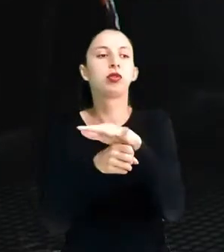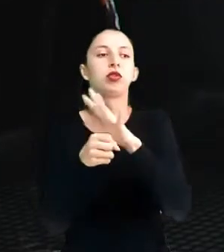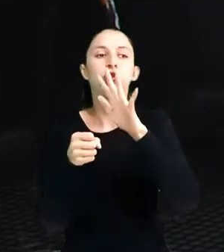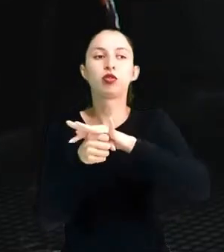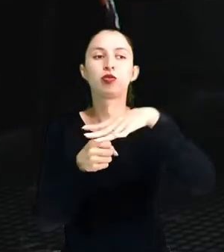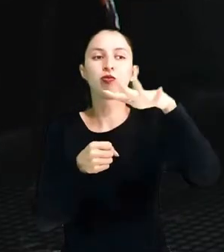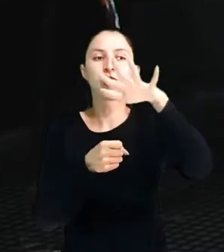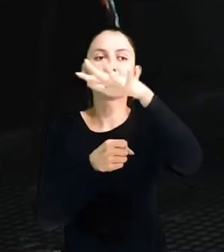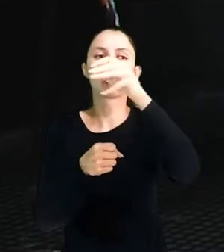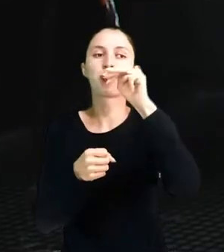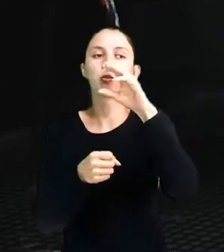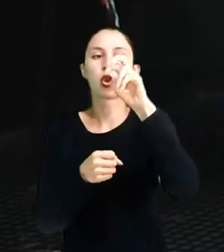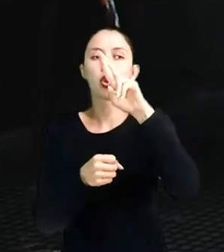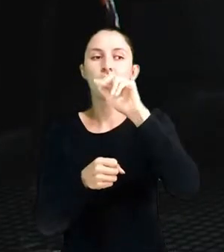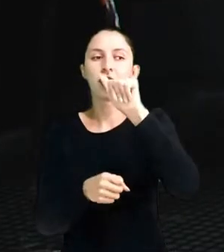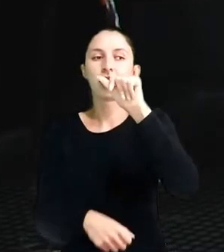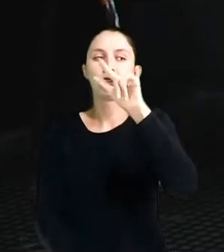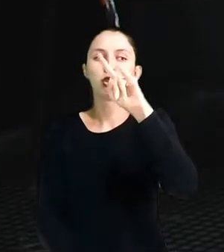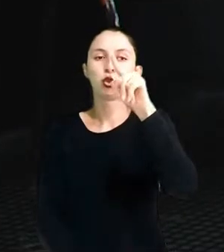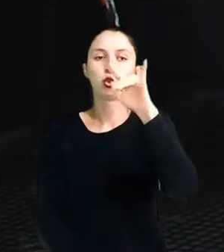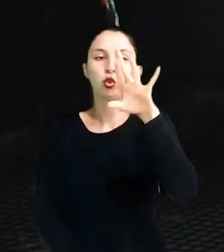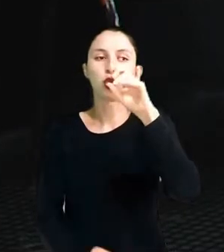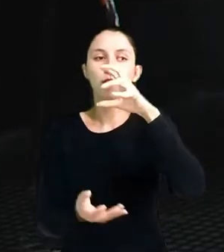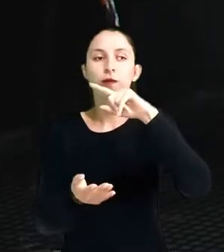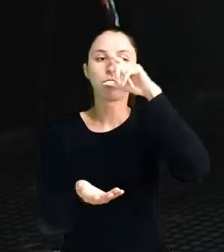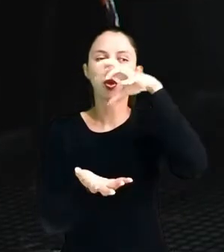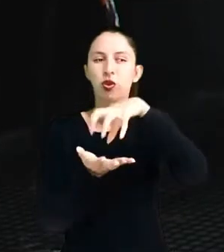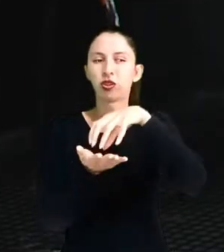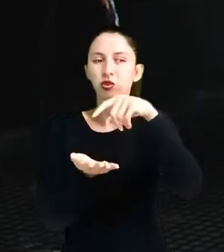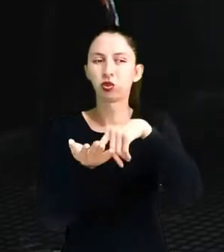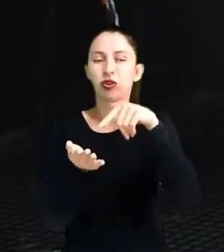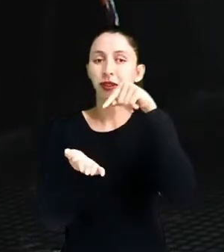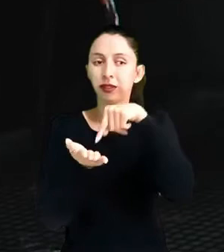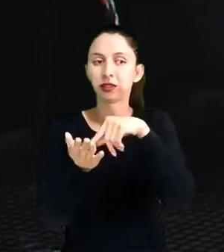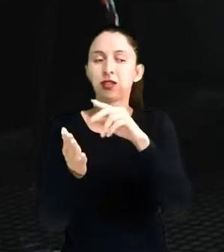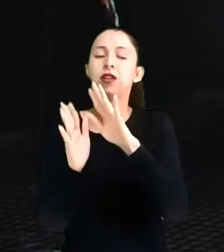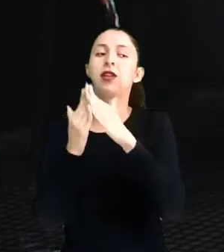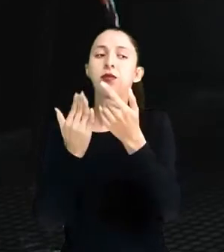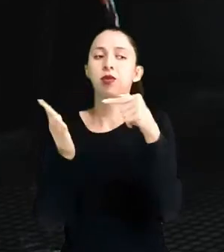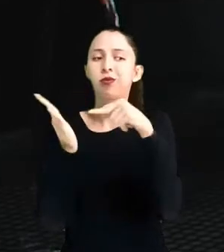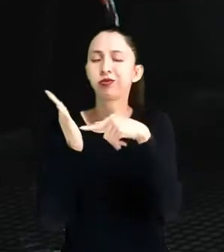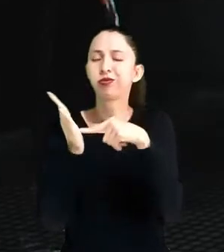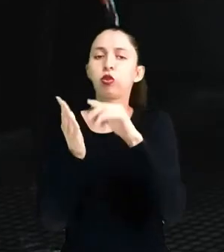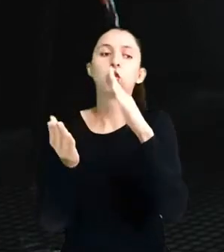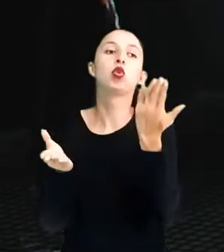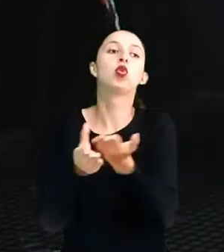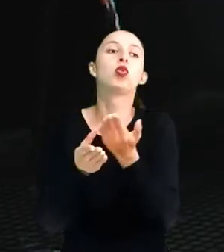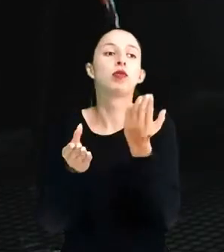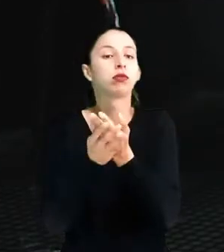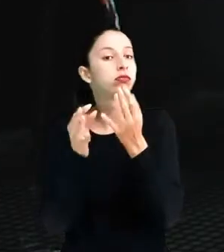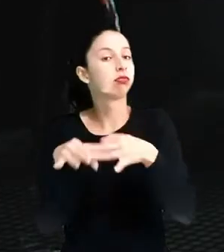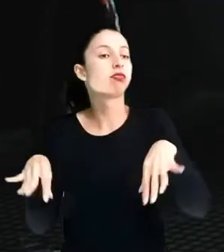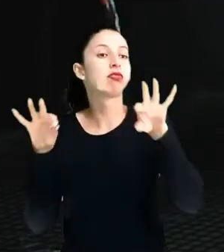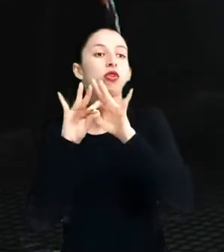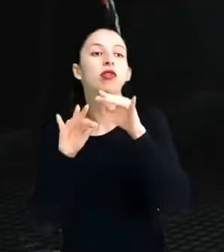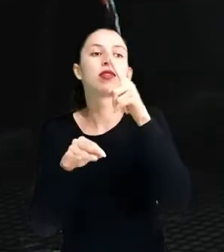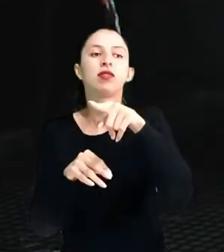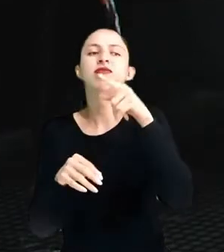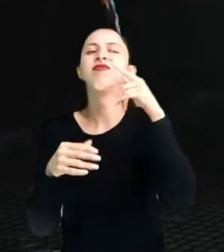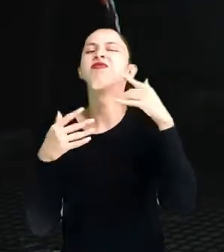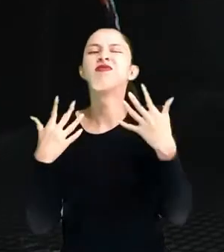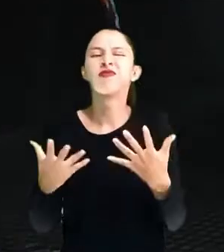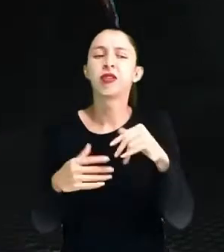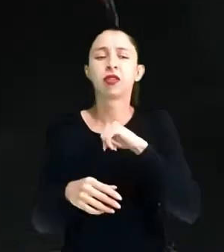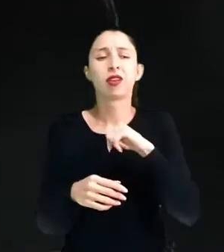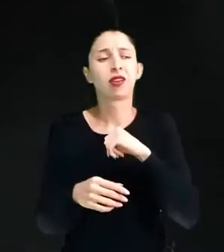Y quiero comentarles e invitarlos también a que lo conozcan. Es un documento bien importante porque está